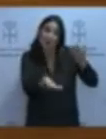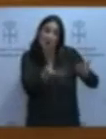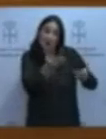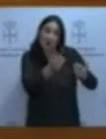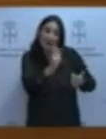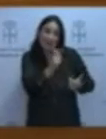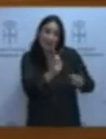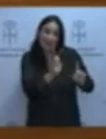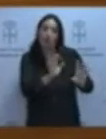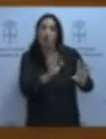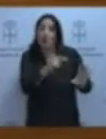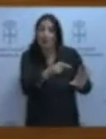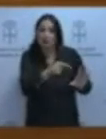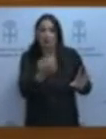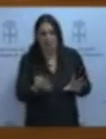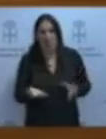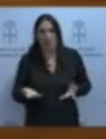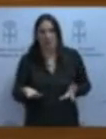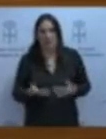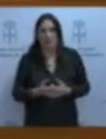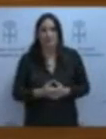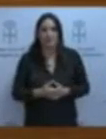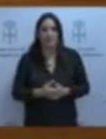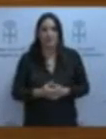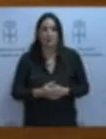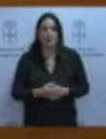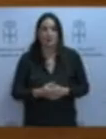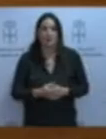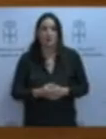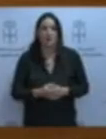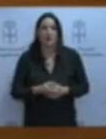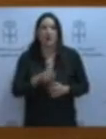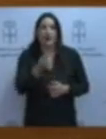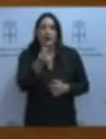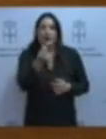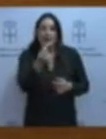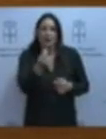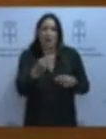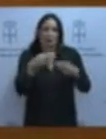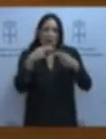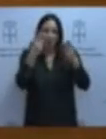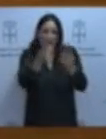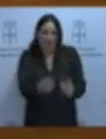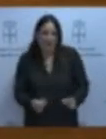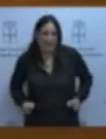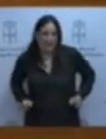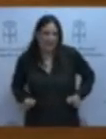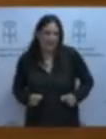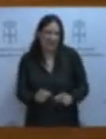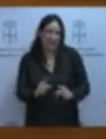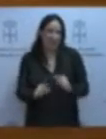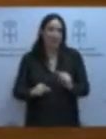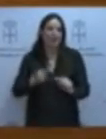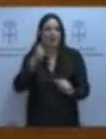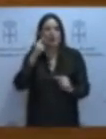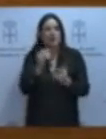ser una práctica normalizada. Y después de grandes cantidades de dinero público, se comprueba que esas